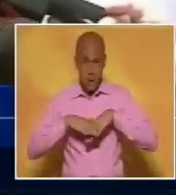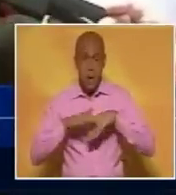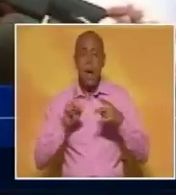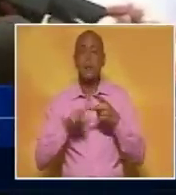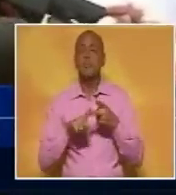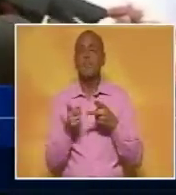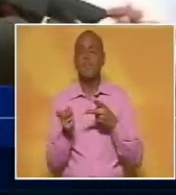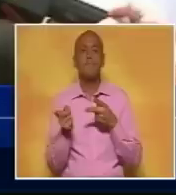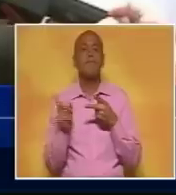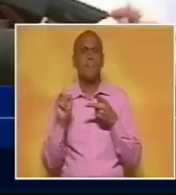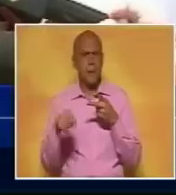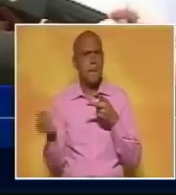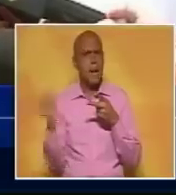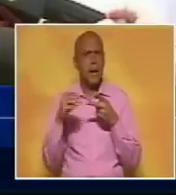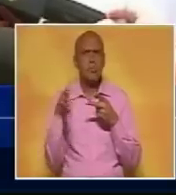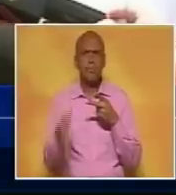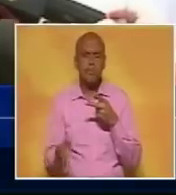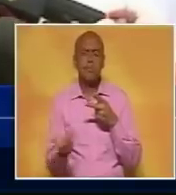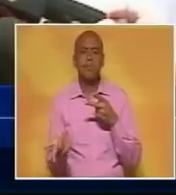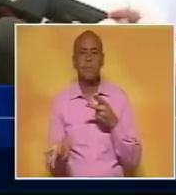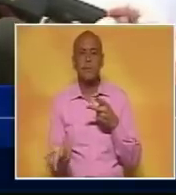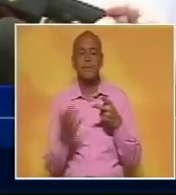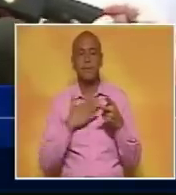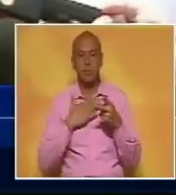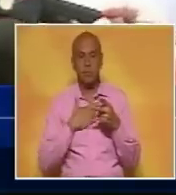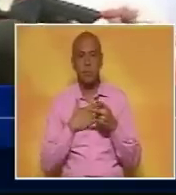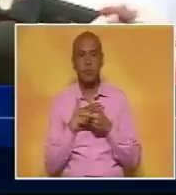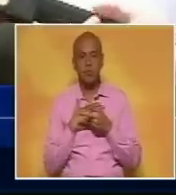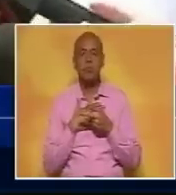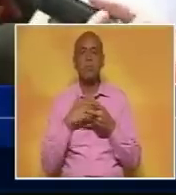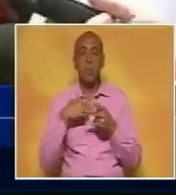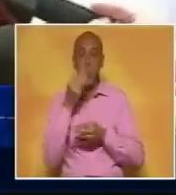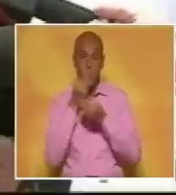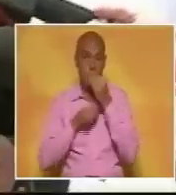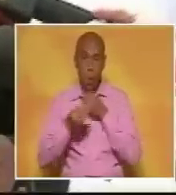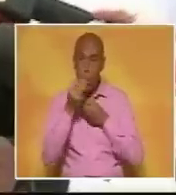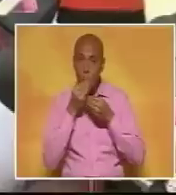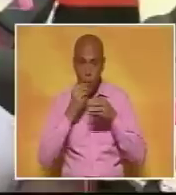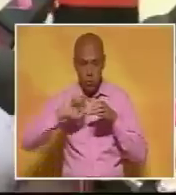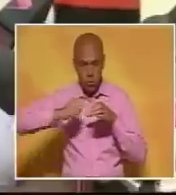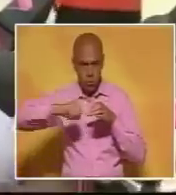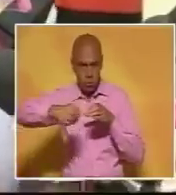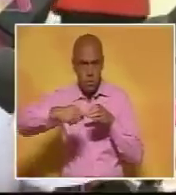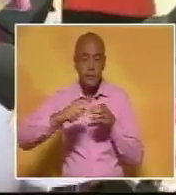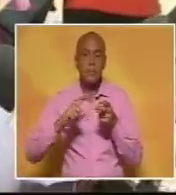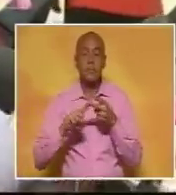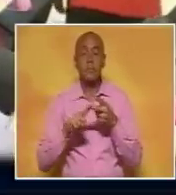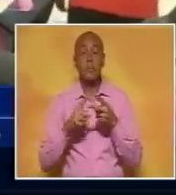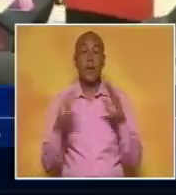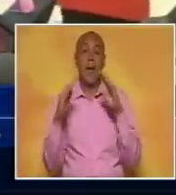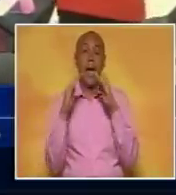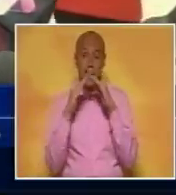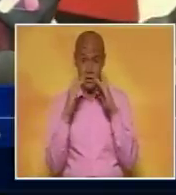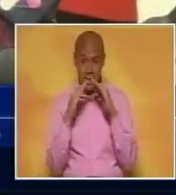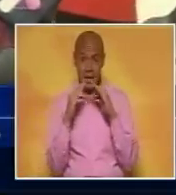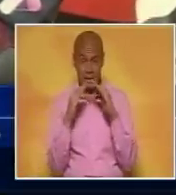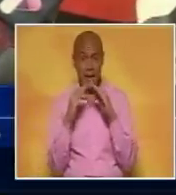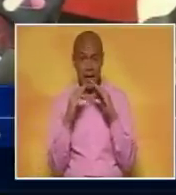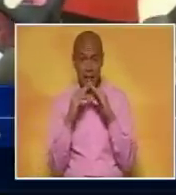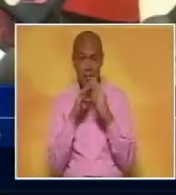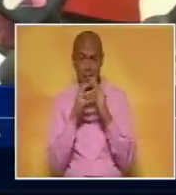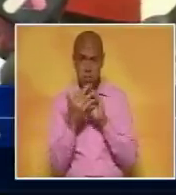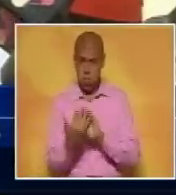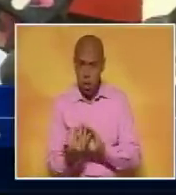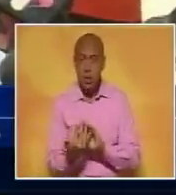niños, estamos recibiendo comida en seres, comida enlatada. Las viviendas que se han visto afectadas